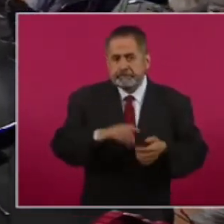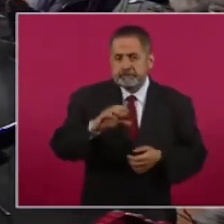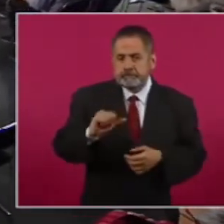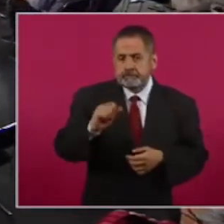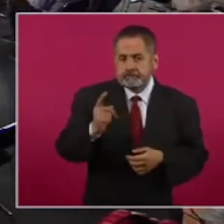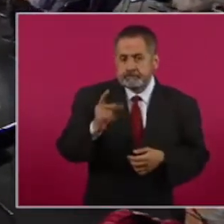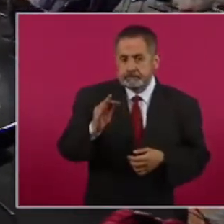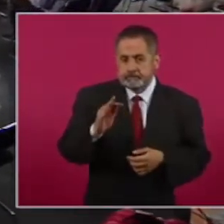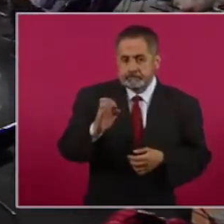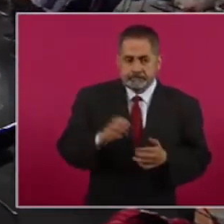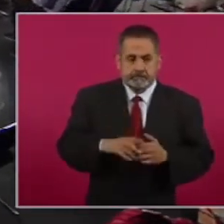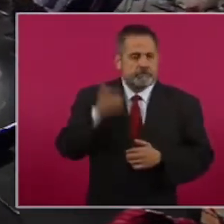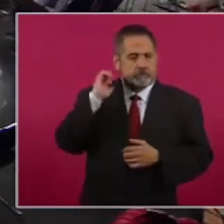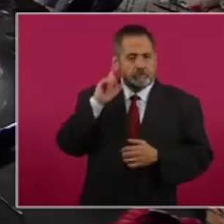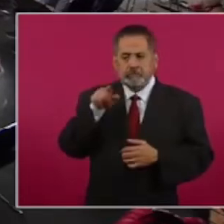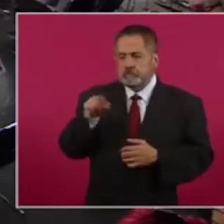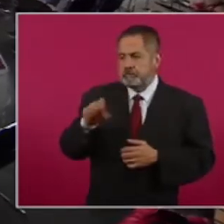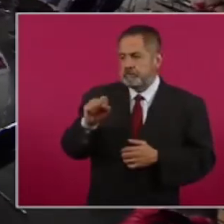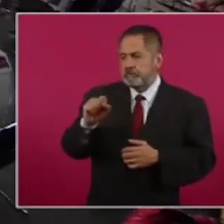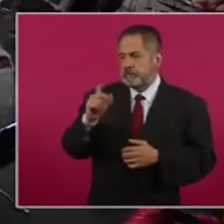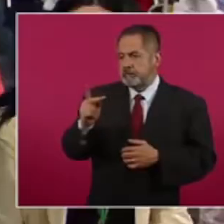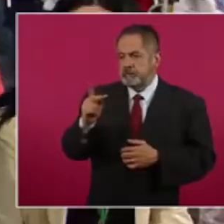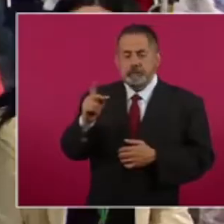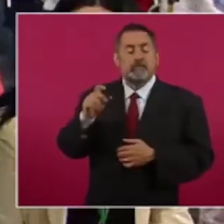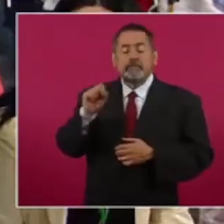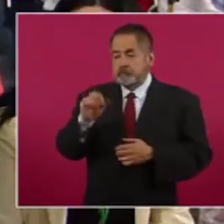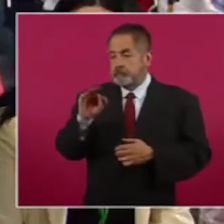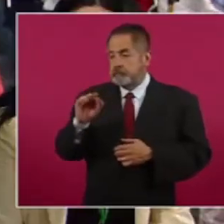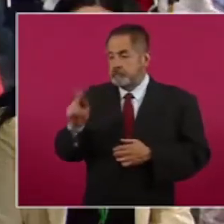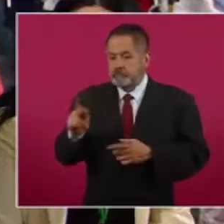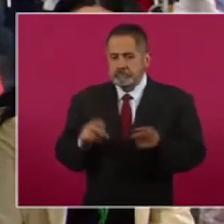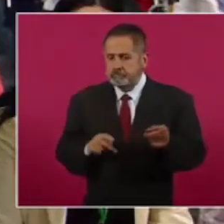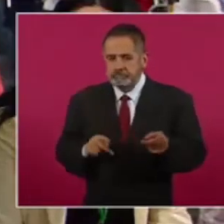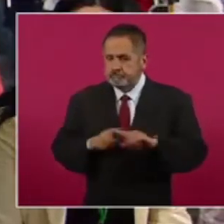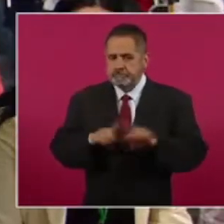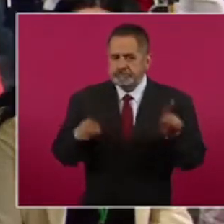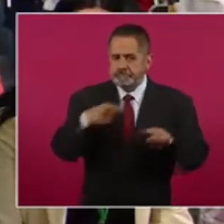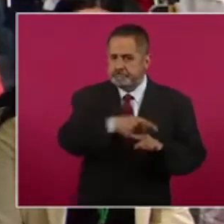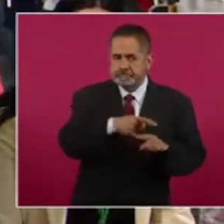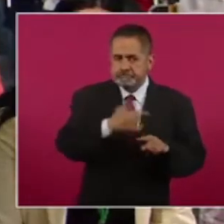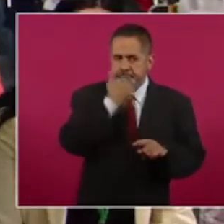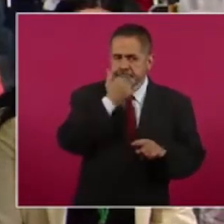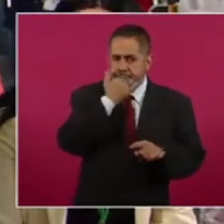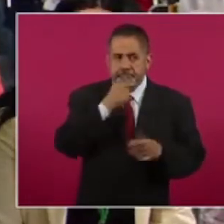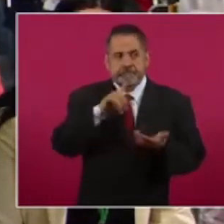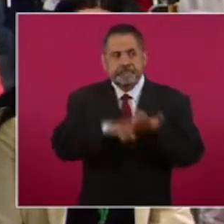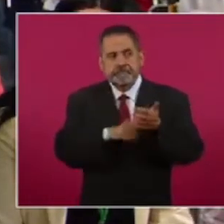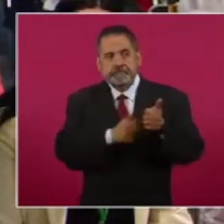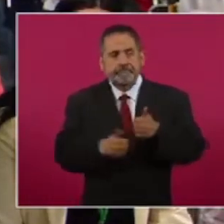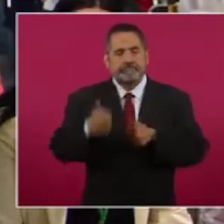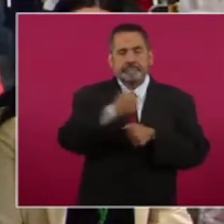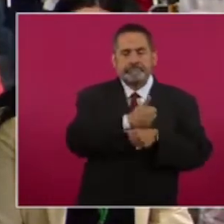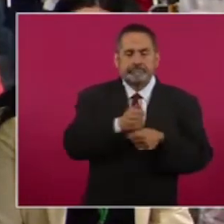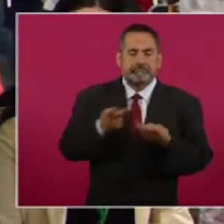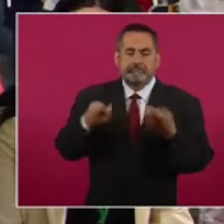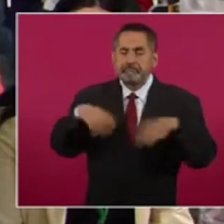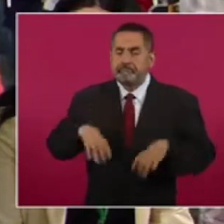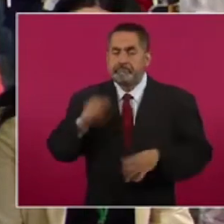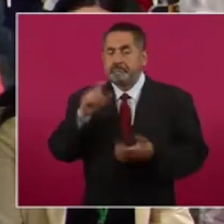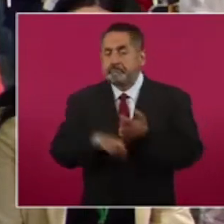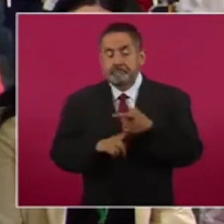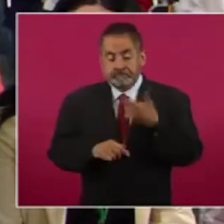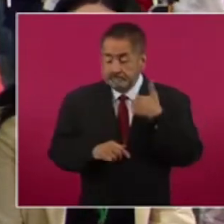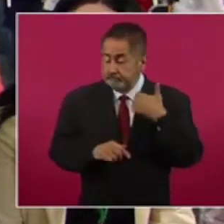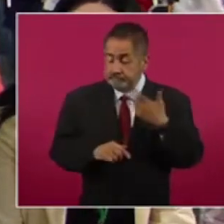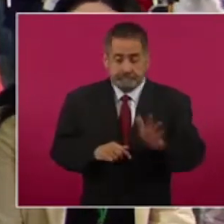la Secretaría de la Función Pública investigar, porque realmente no es así. Y si hay una disparidad de ingresos, alguien más arriba, algo está ocurriendo por ahí,